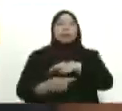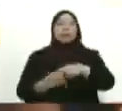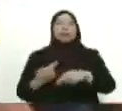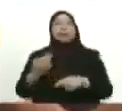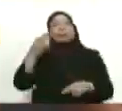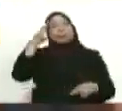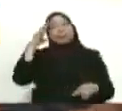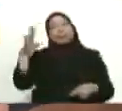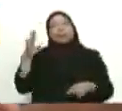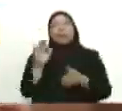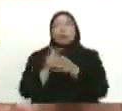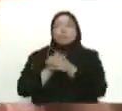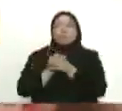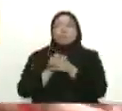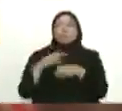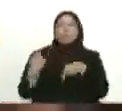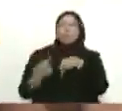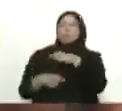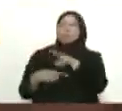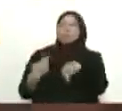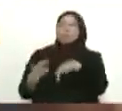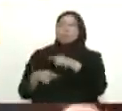saludos solidario